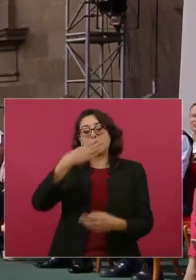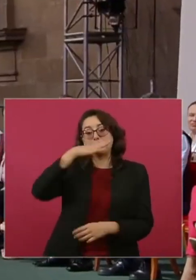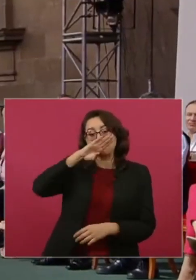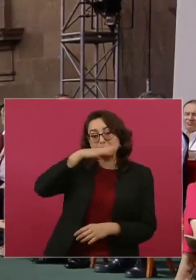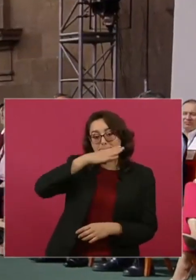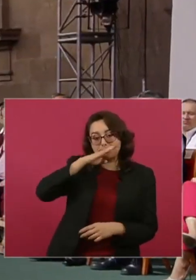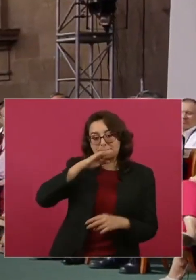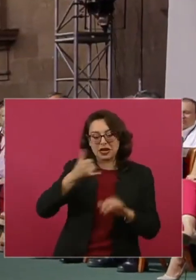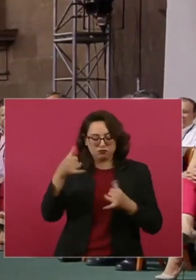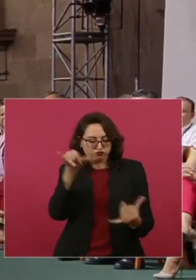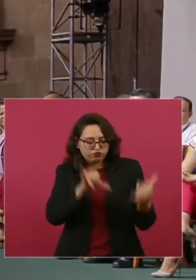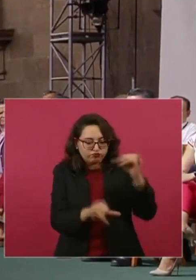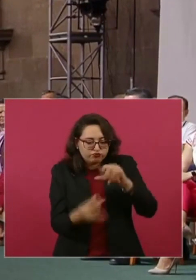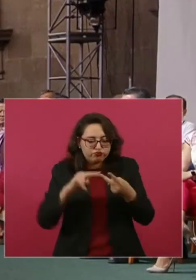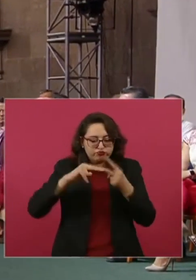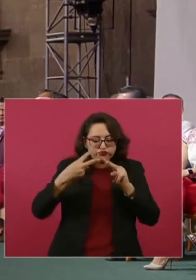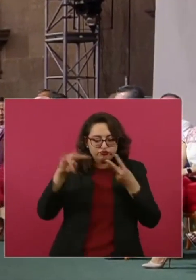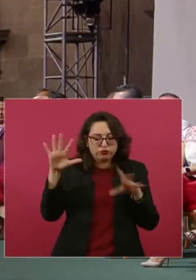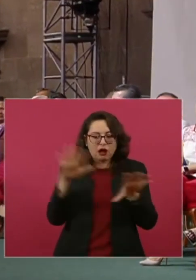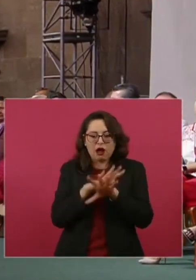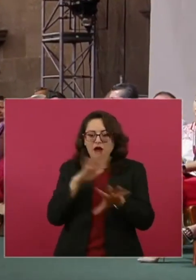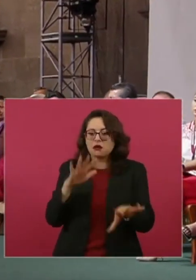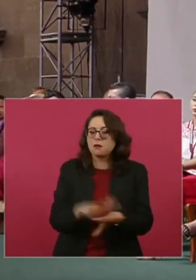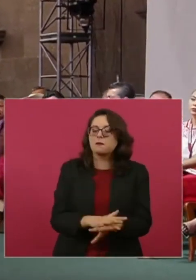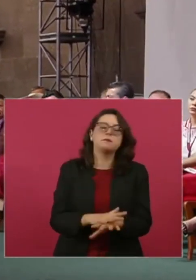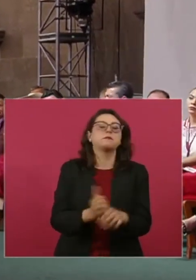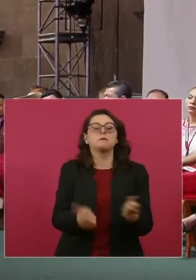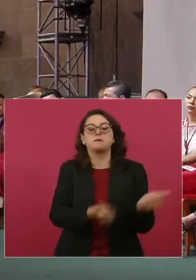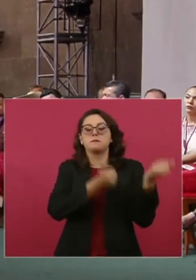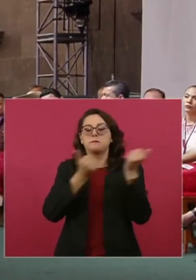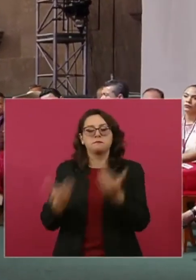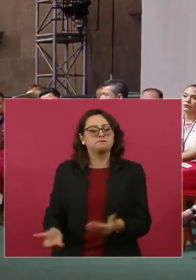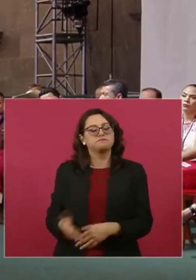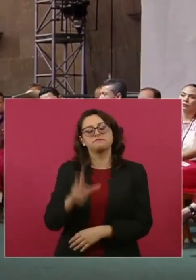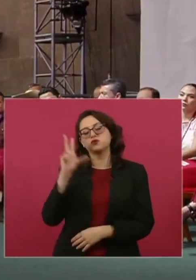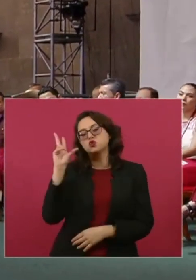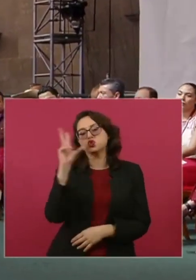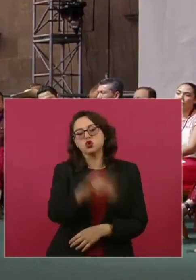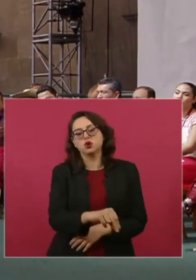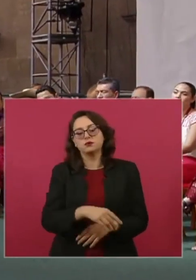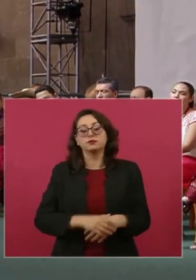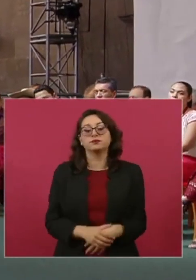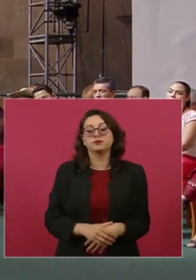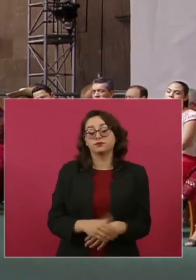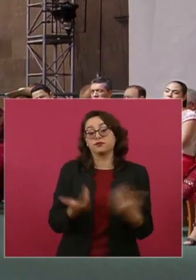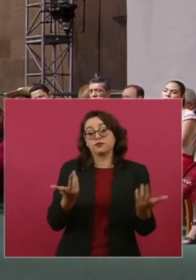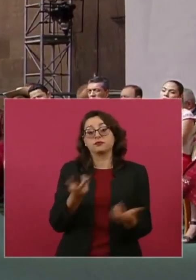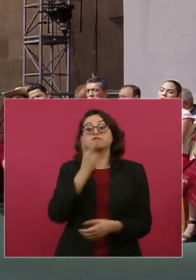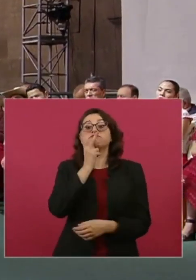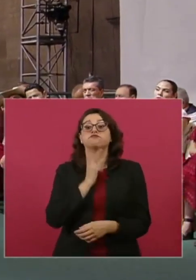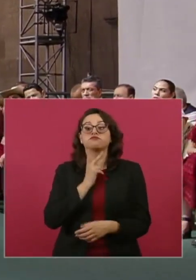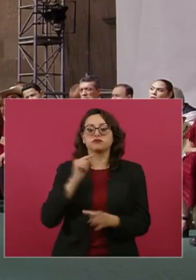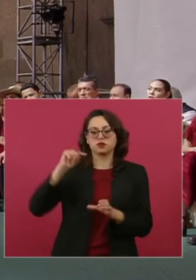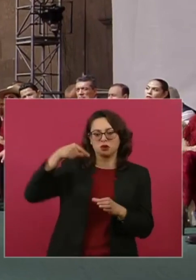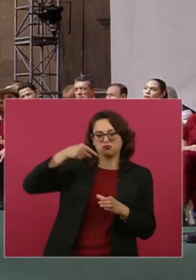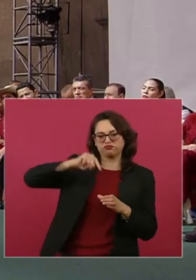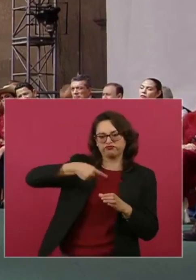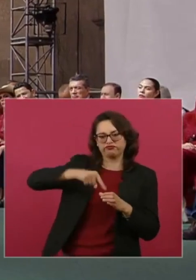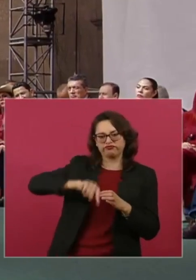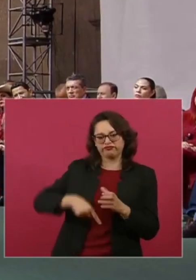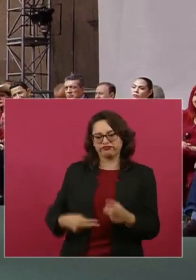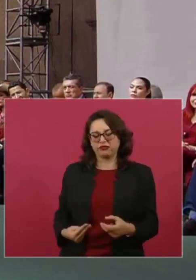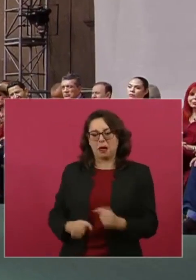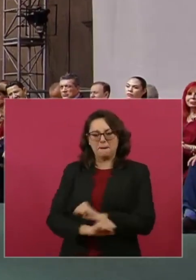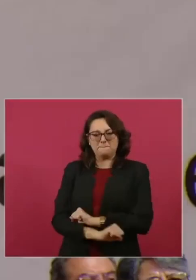explotación the importation of energética corn, mediante el fracking. We haven't allowed no hemos fracking otorgado ninguna concesión